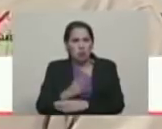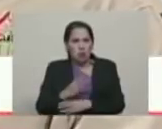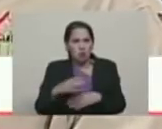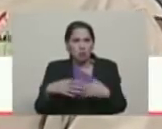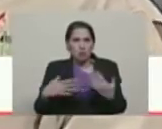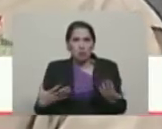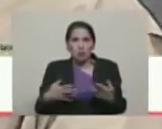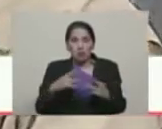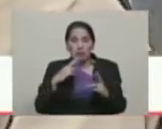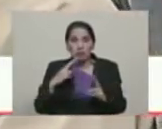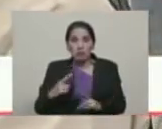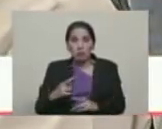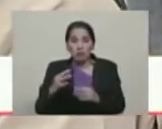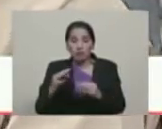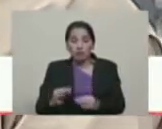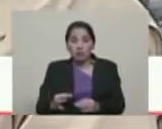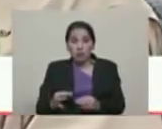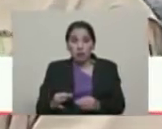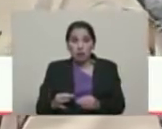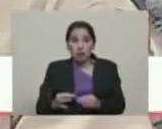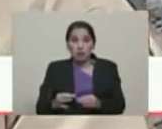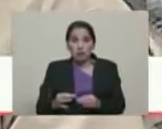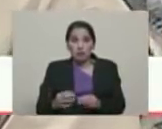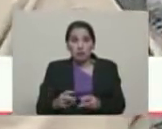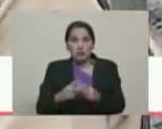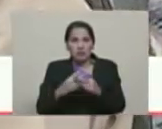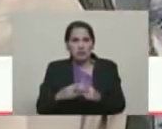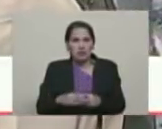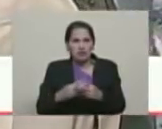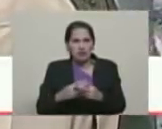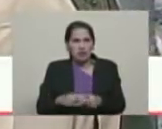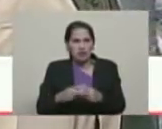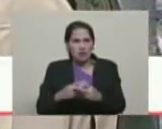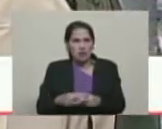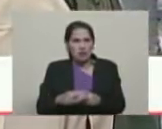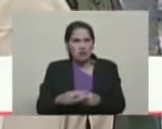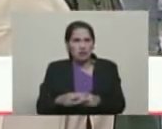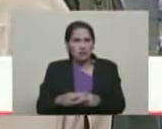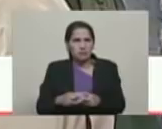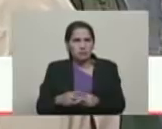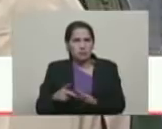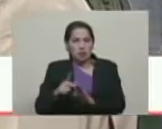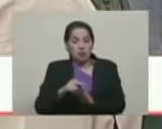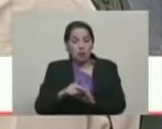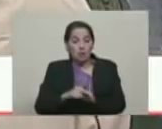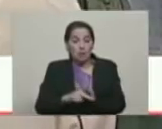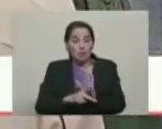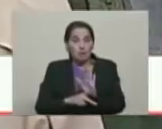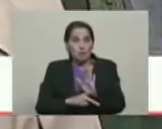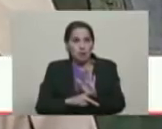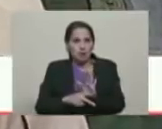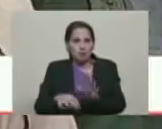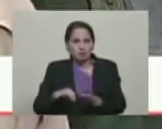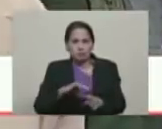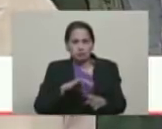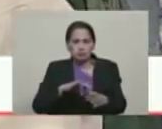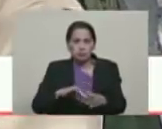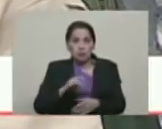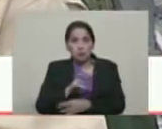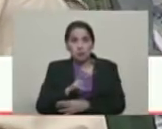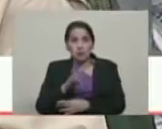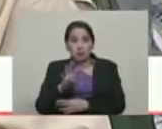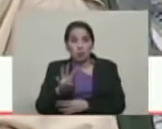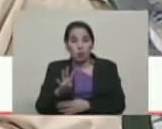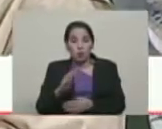resultado formal de ese taller, entre otras cosas, está un plan de siembra de semillas de 24.000 hectáreas,